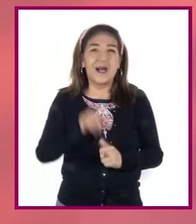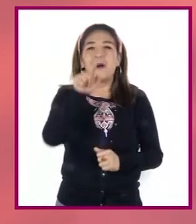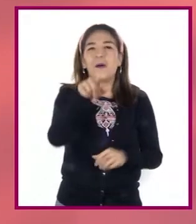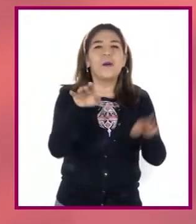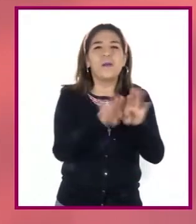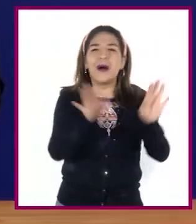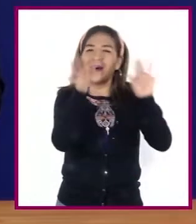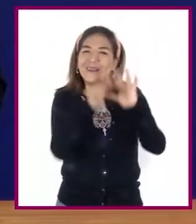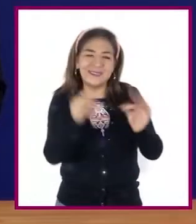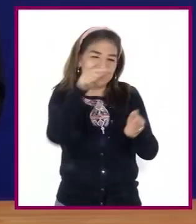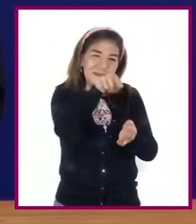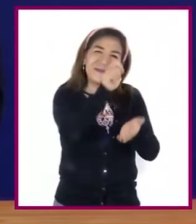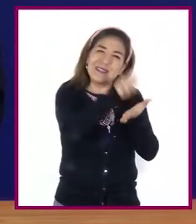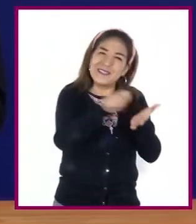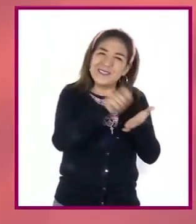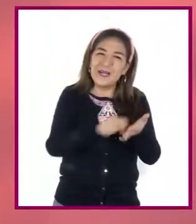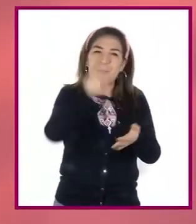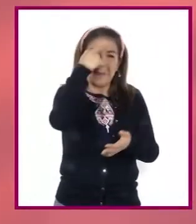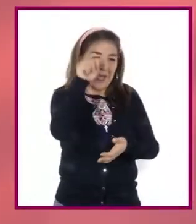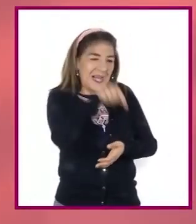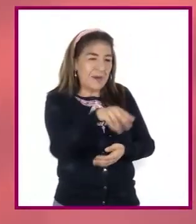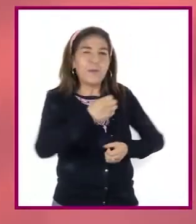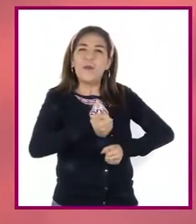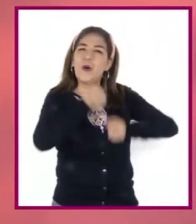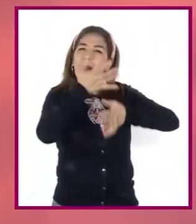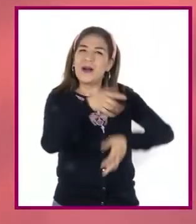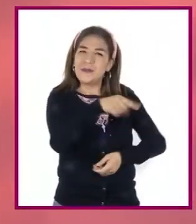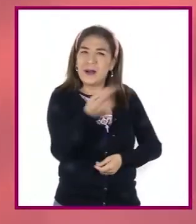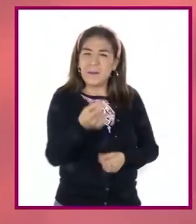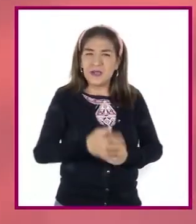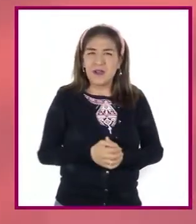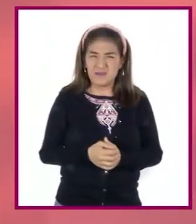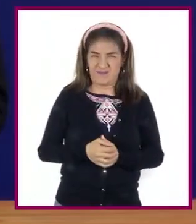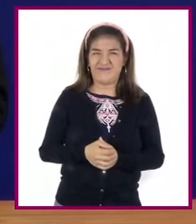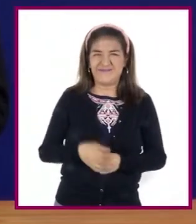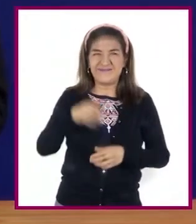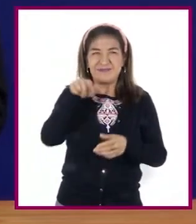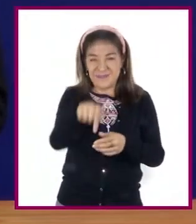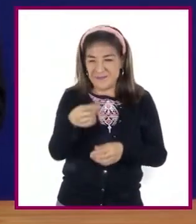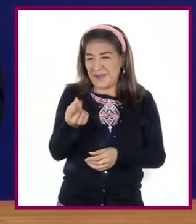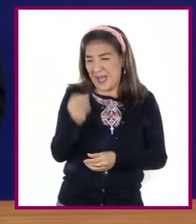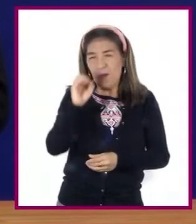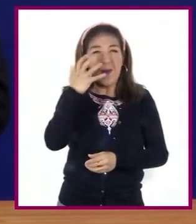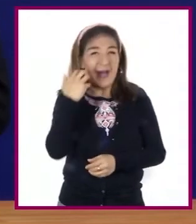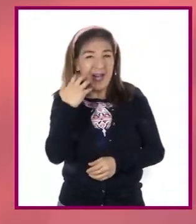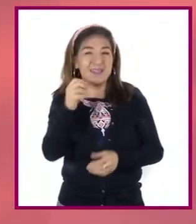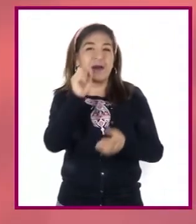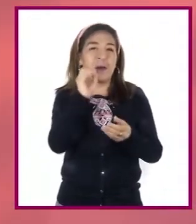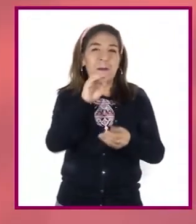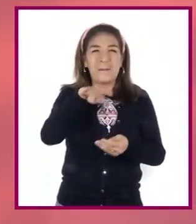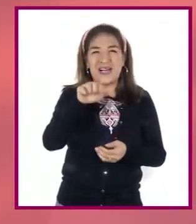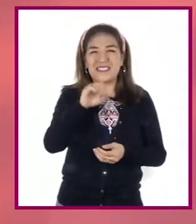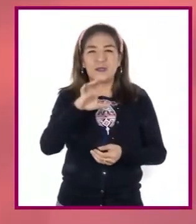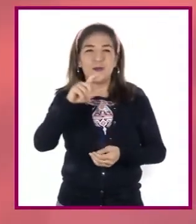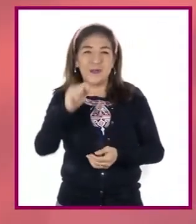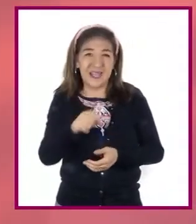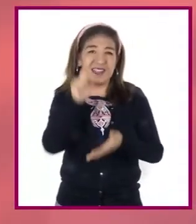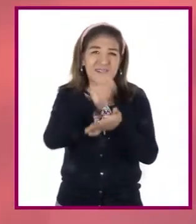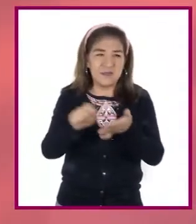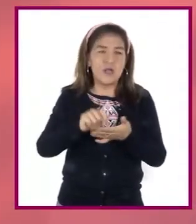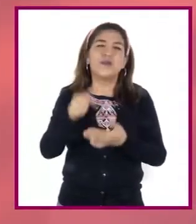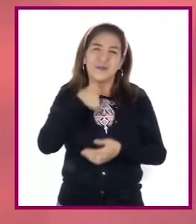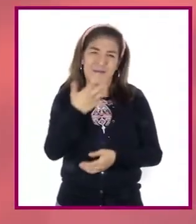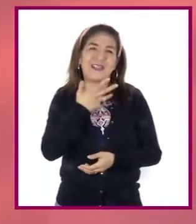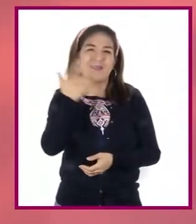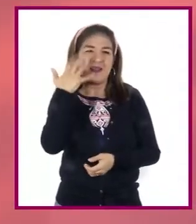para escribirle un poema? ¿Un poema a una mascota, profesora? Yo sí tengo un gatito al que quiero mucho, pero